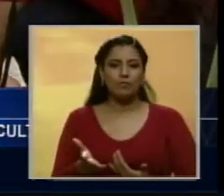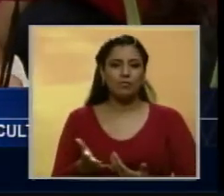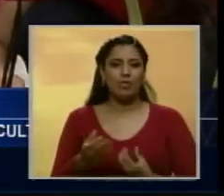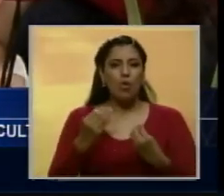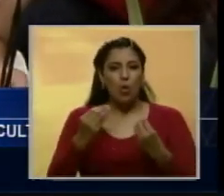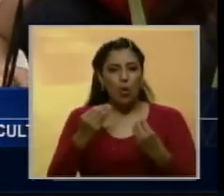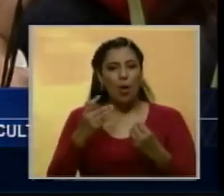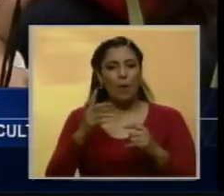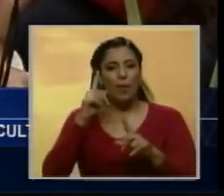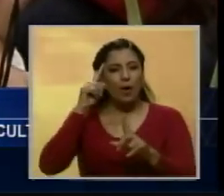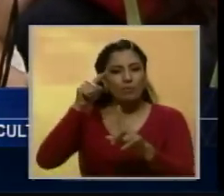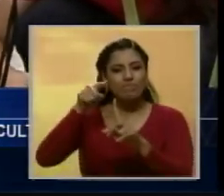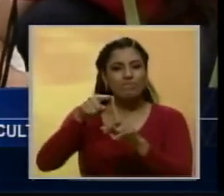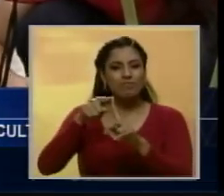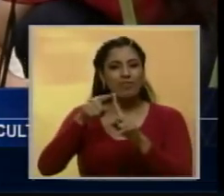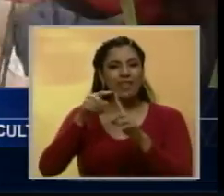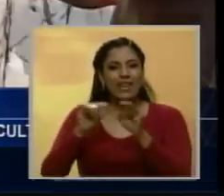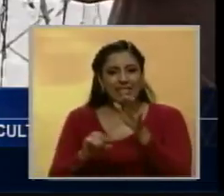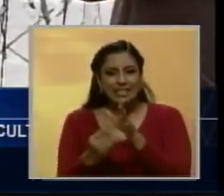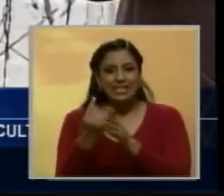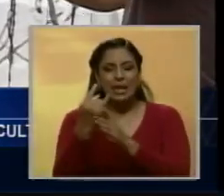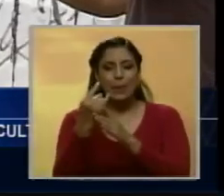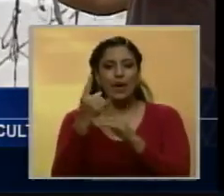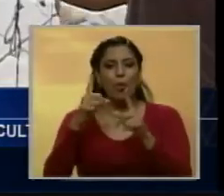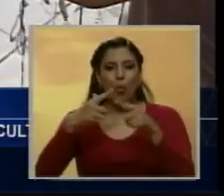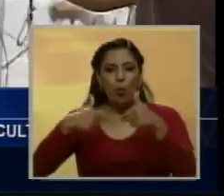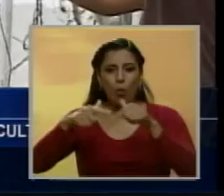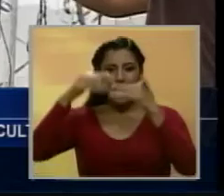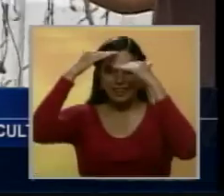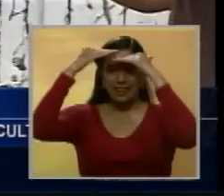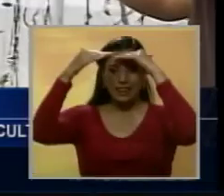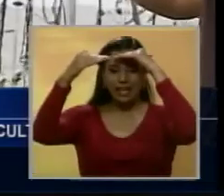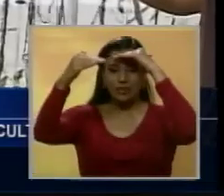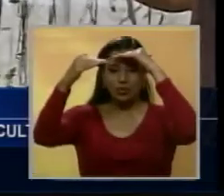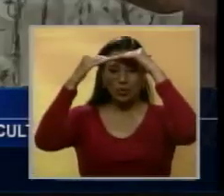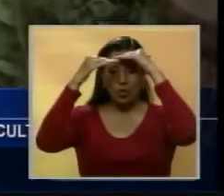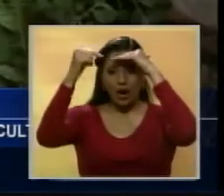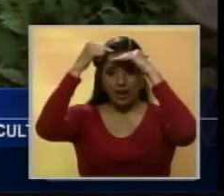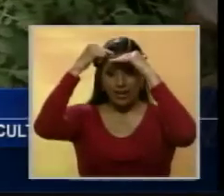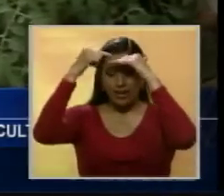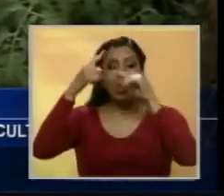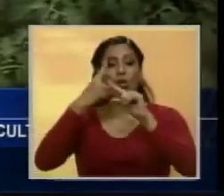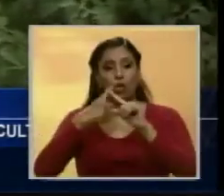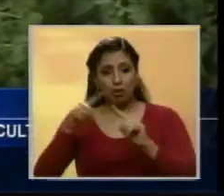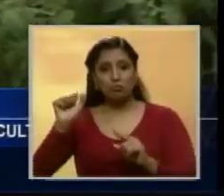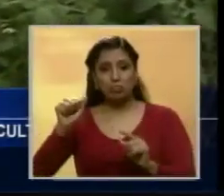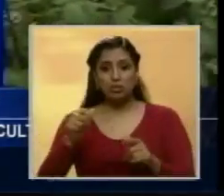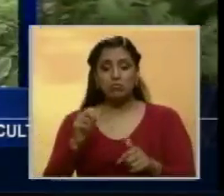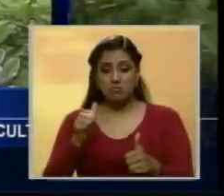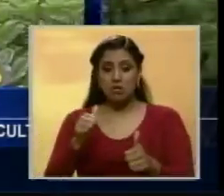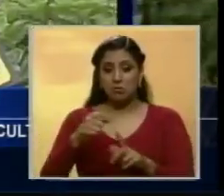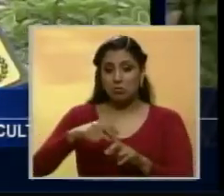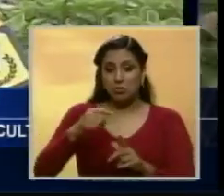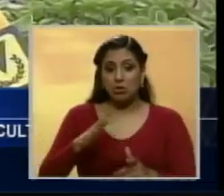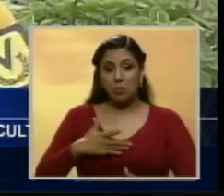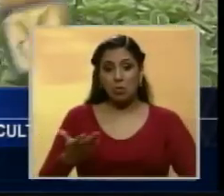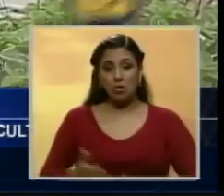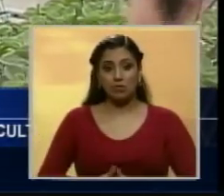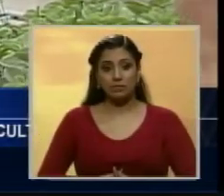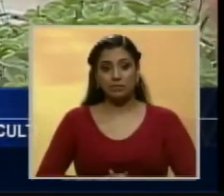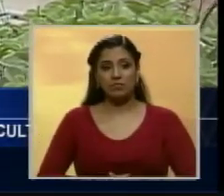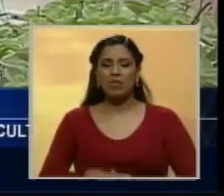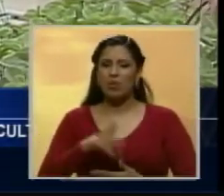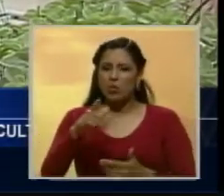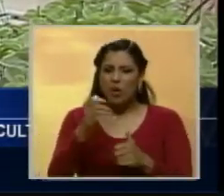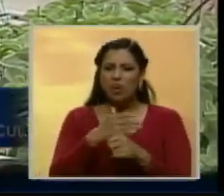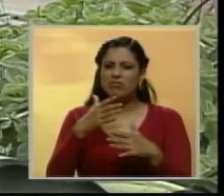o se podía alcanzar sembrar y cosechar en platabanda a nivel urbano, y sí, esto es un gran logro, sí se puede. ¿Qué